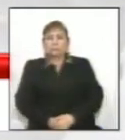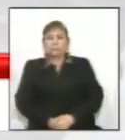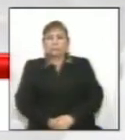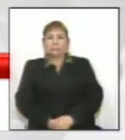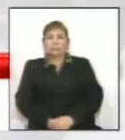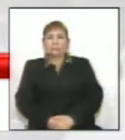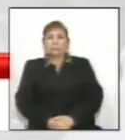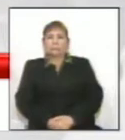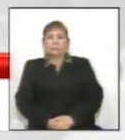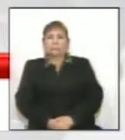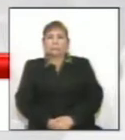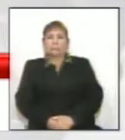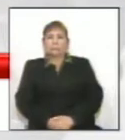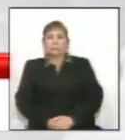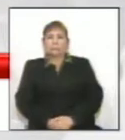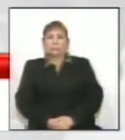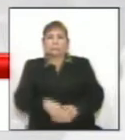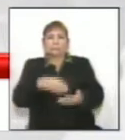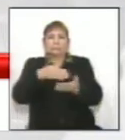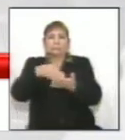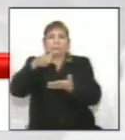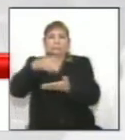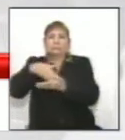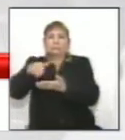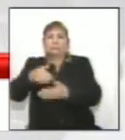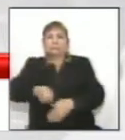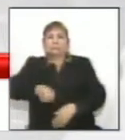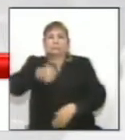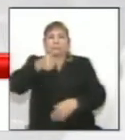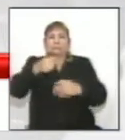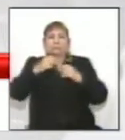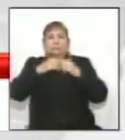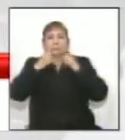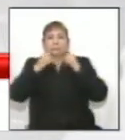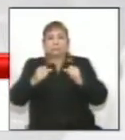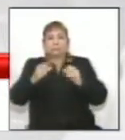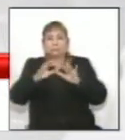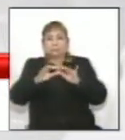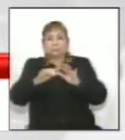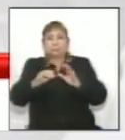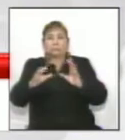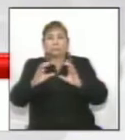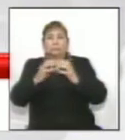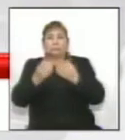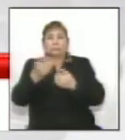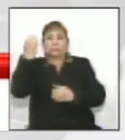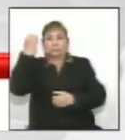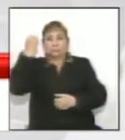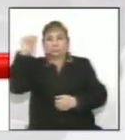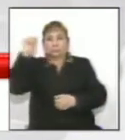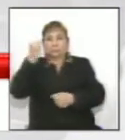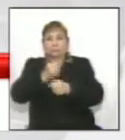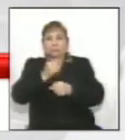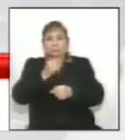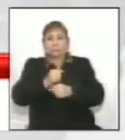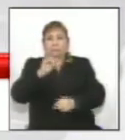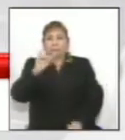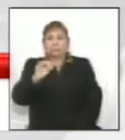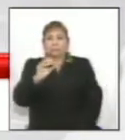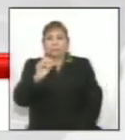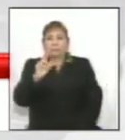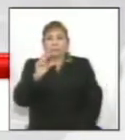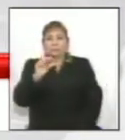recientemente despedido al subsecretario general del Sindicato de Trabajadores, Jorge Mejía Lizano,